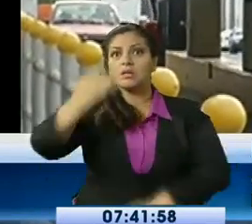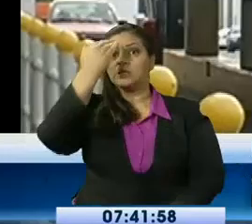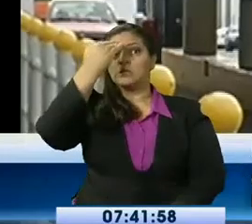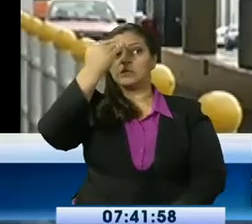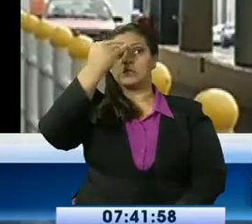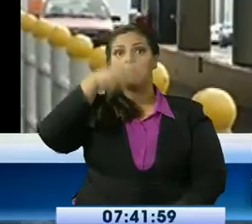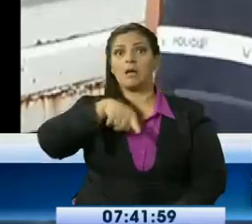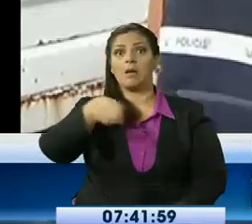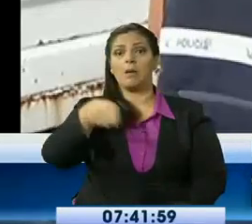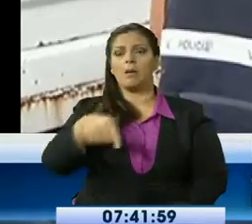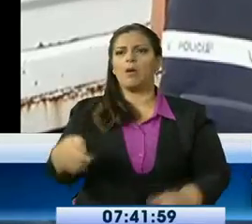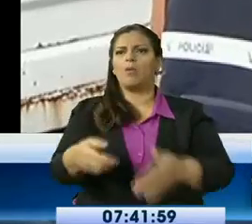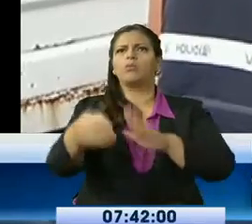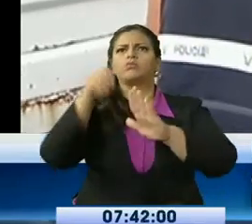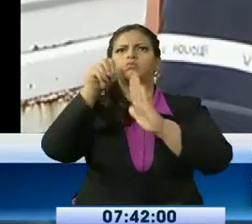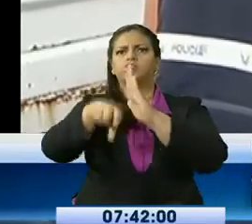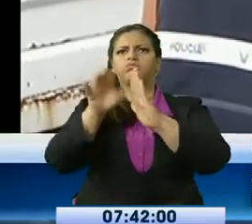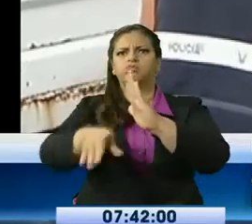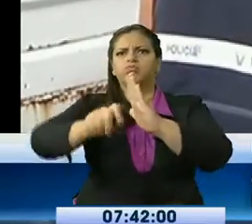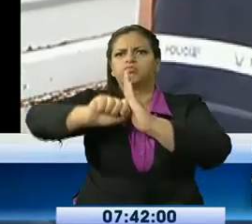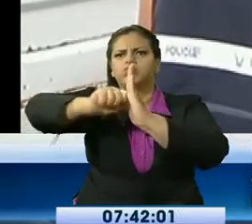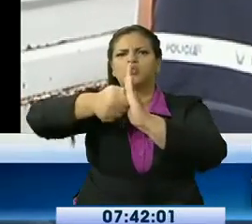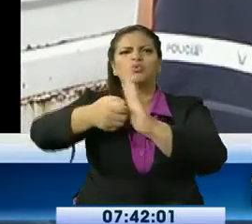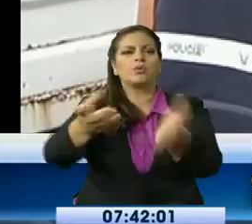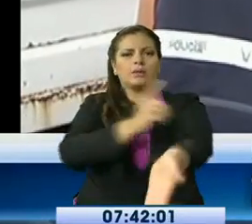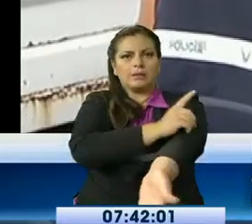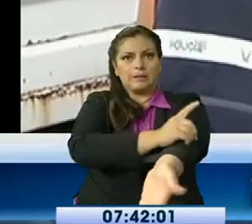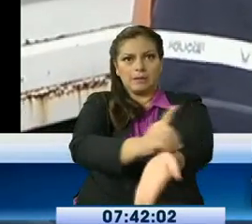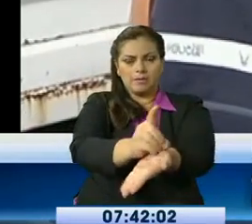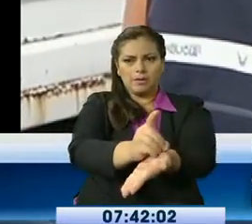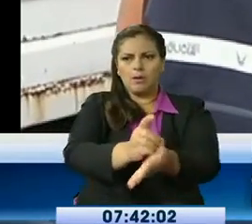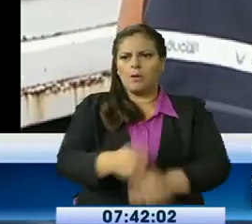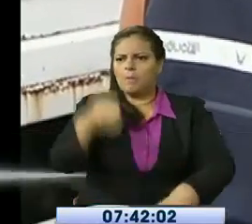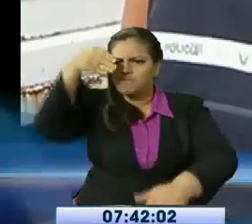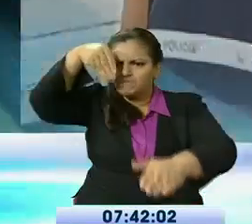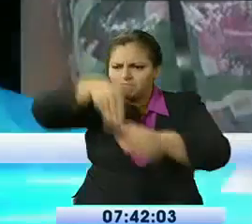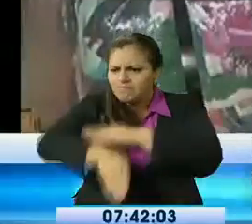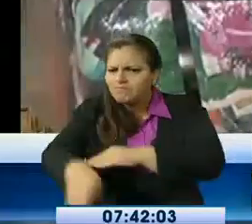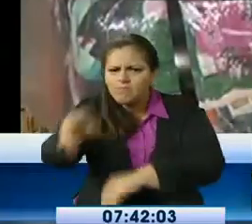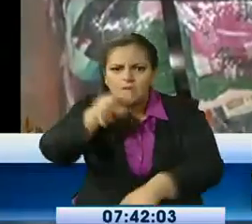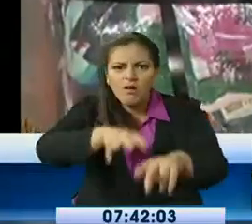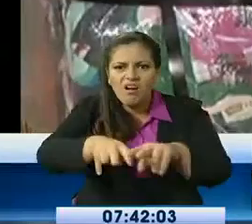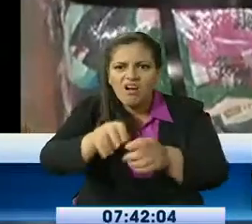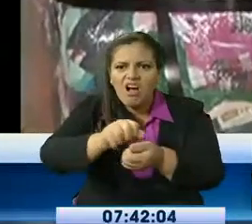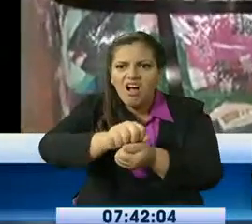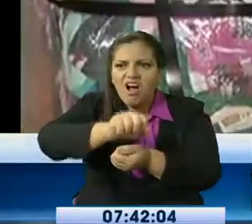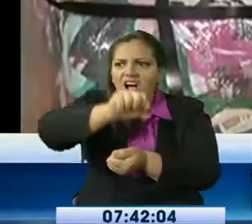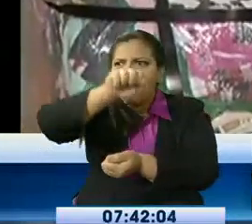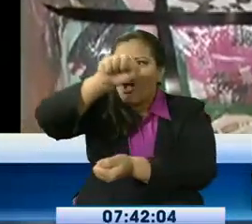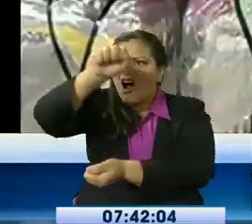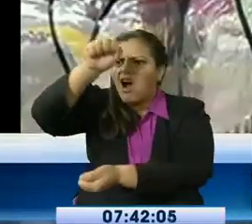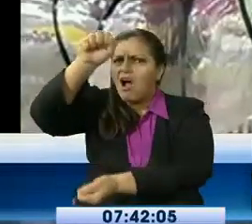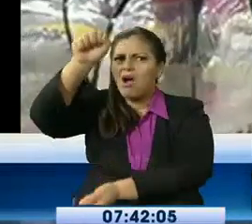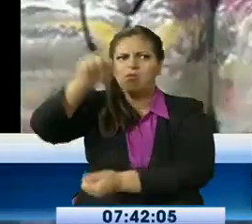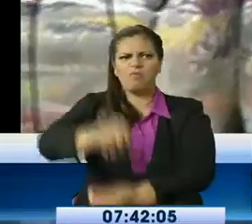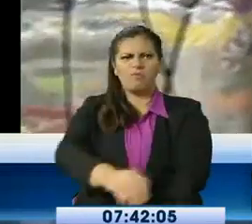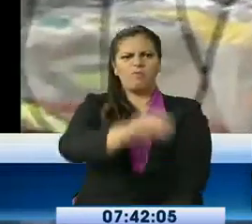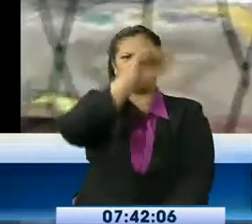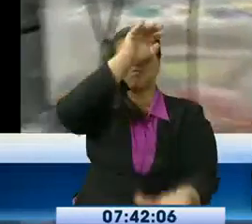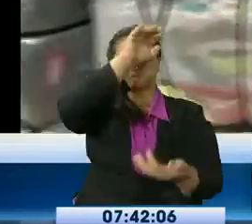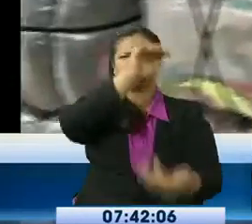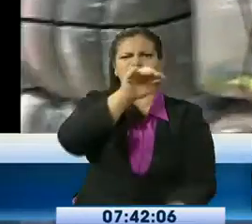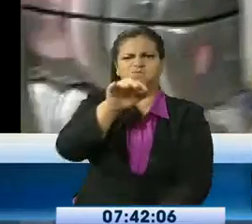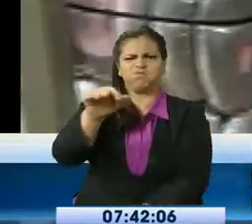de un complejo de almacenamiento ubicado en la vía Daule. Fue donde se encontraron las prendas de vestir, teniendo